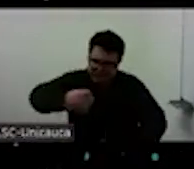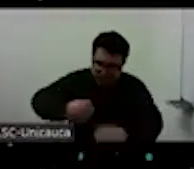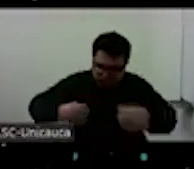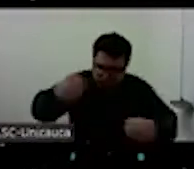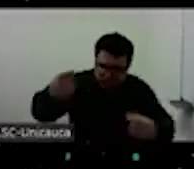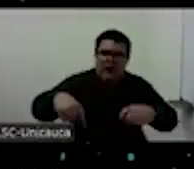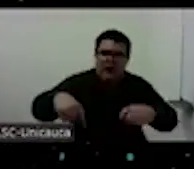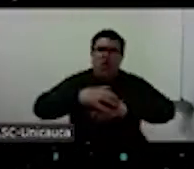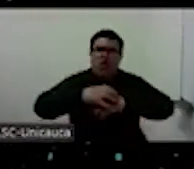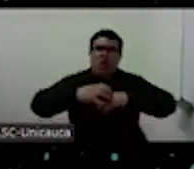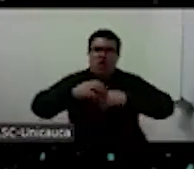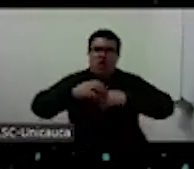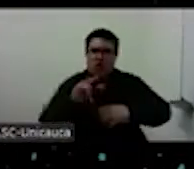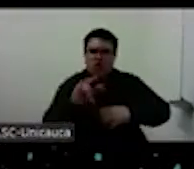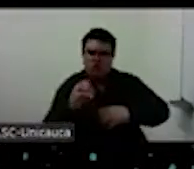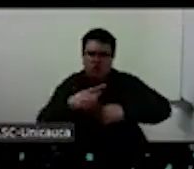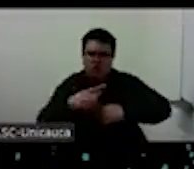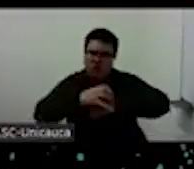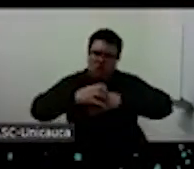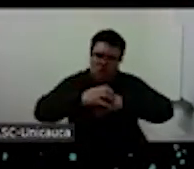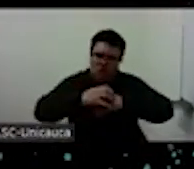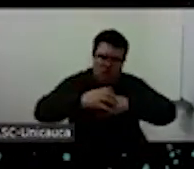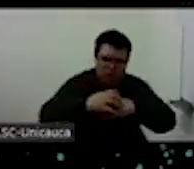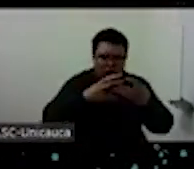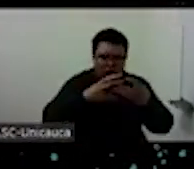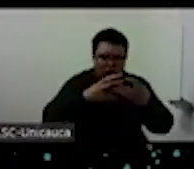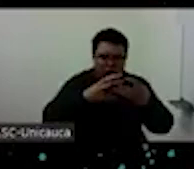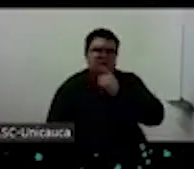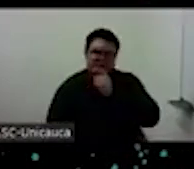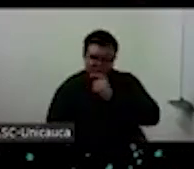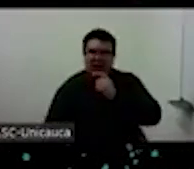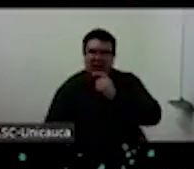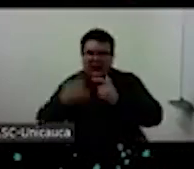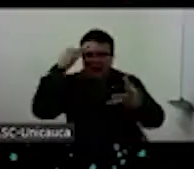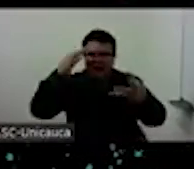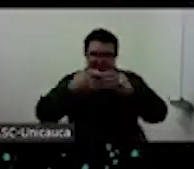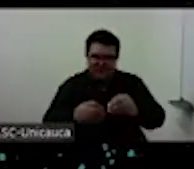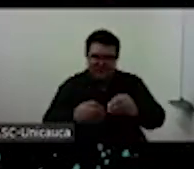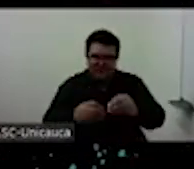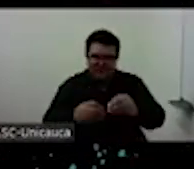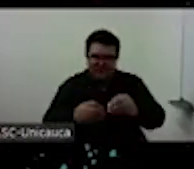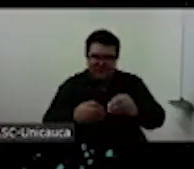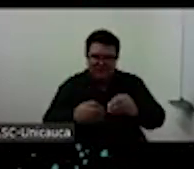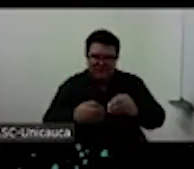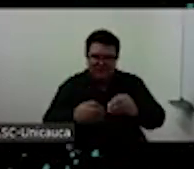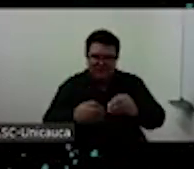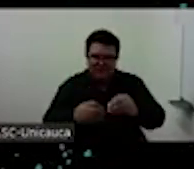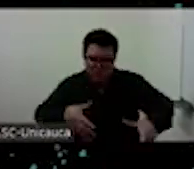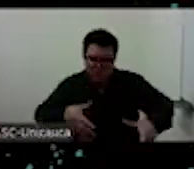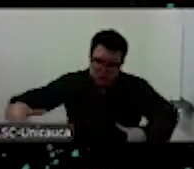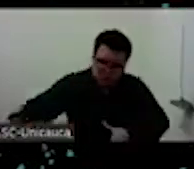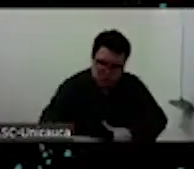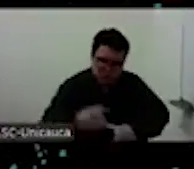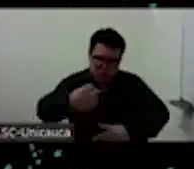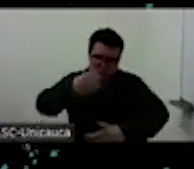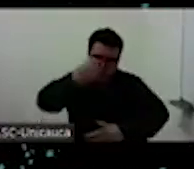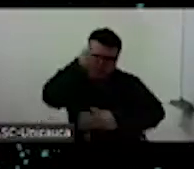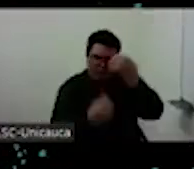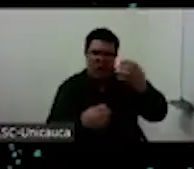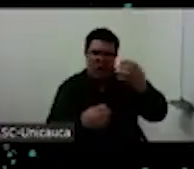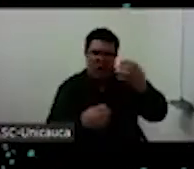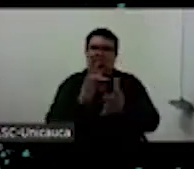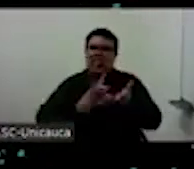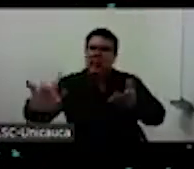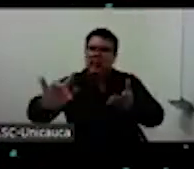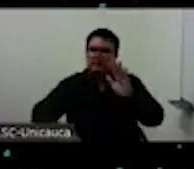la puntada de la forma que tiene, que es en forma de atarraya, permite limpiar la suciedad de los productos.